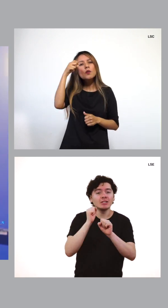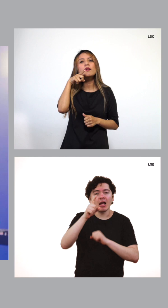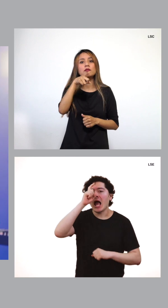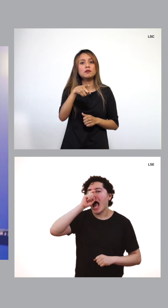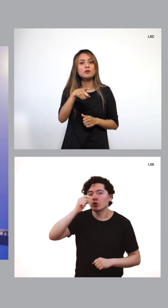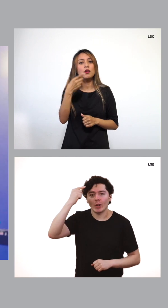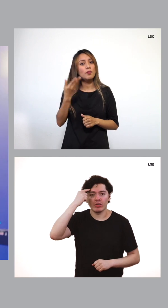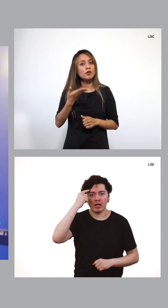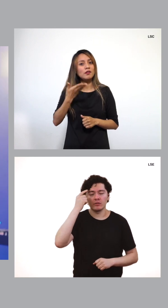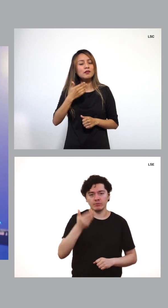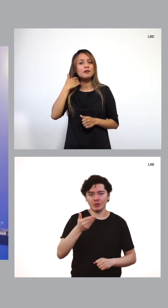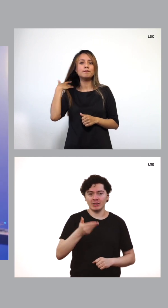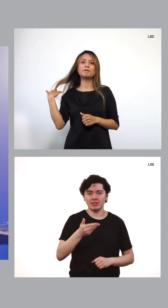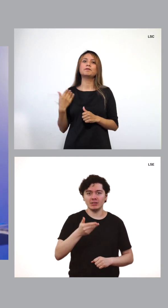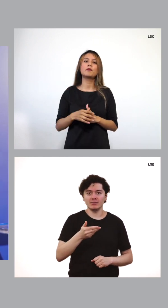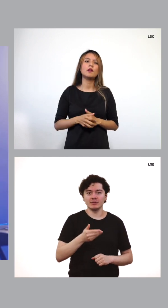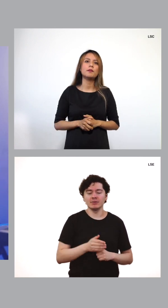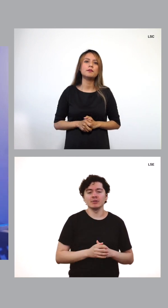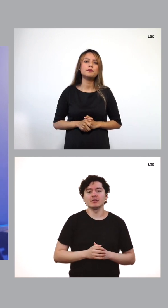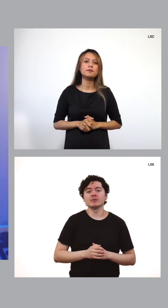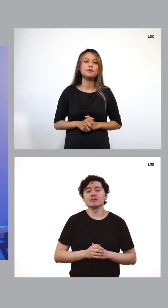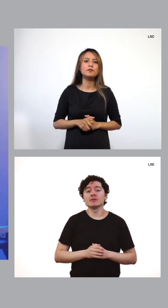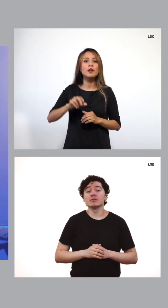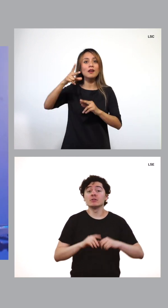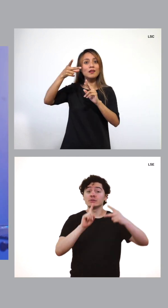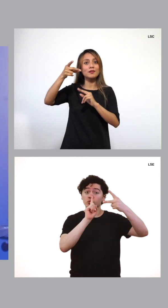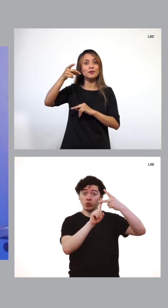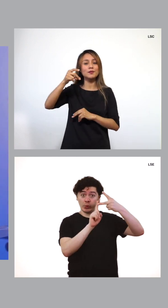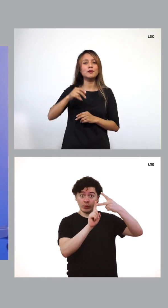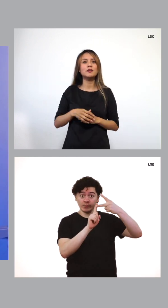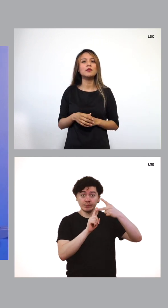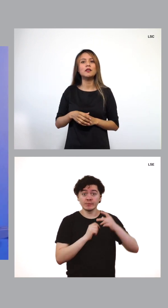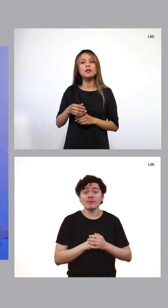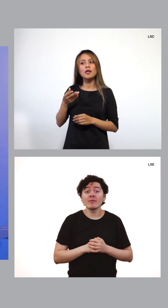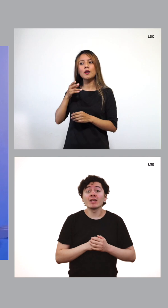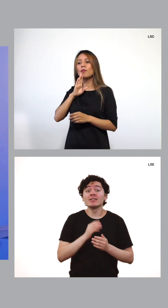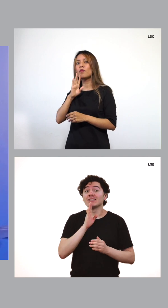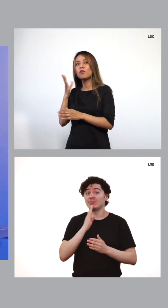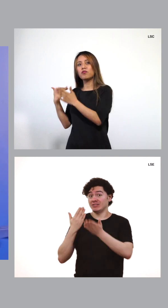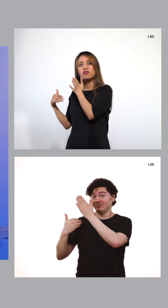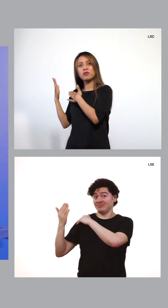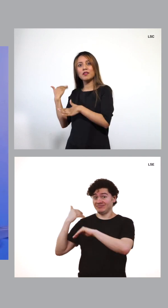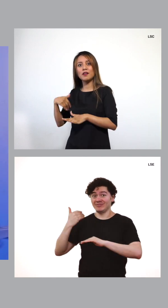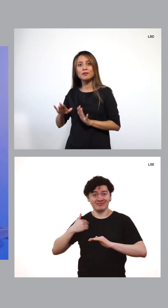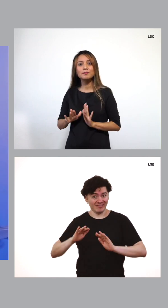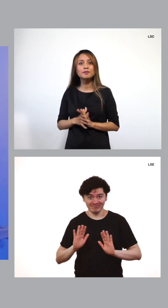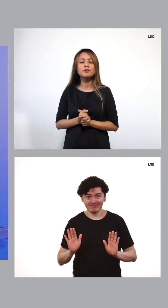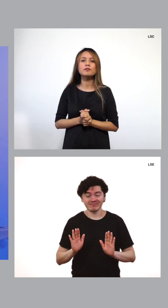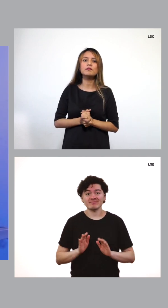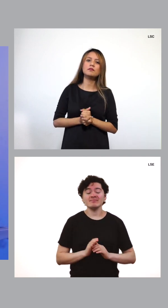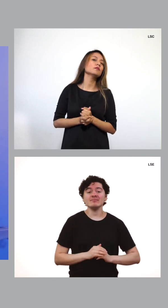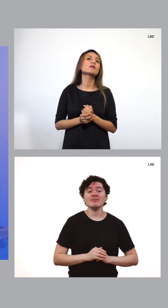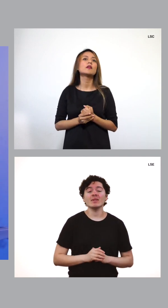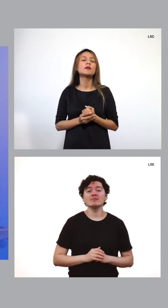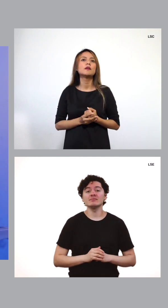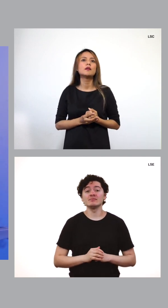segundo que sucedió una sola vez y nunca se podrá volver a repetir. Espero que estés bien al otro lado de la pantalla. Por cierto,